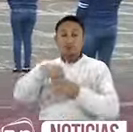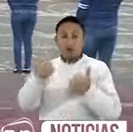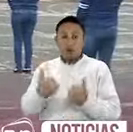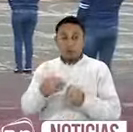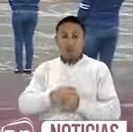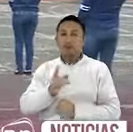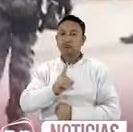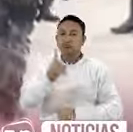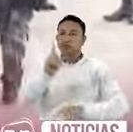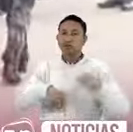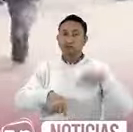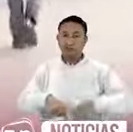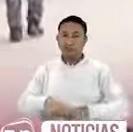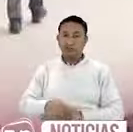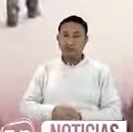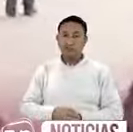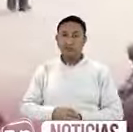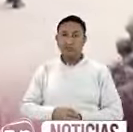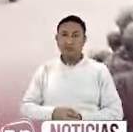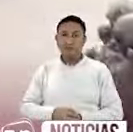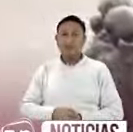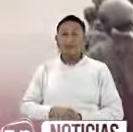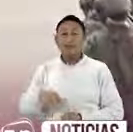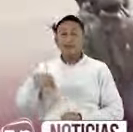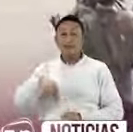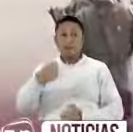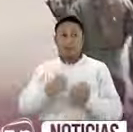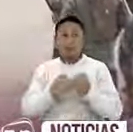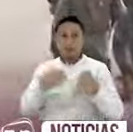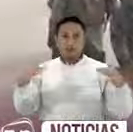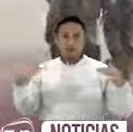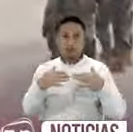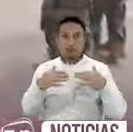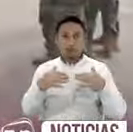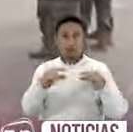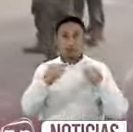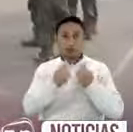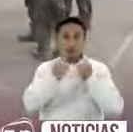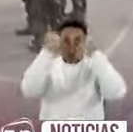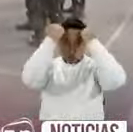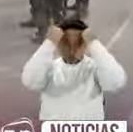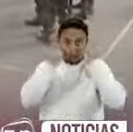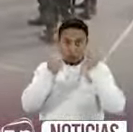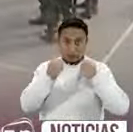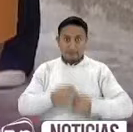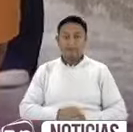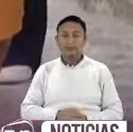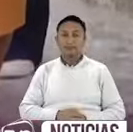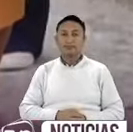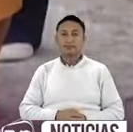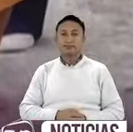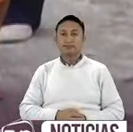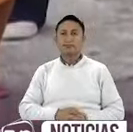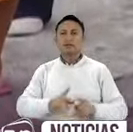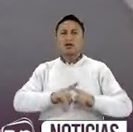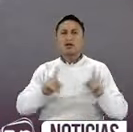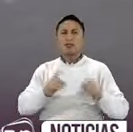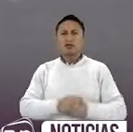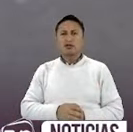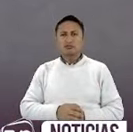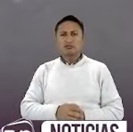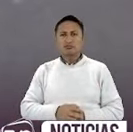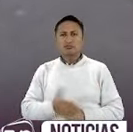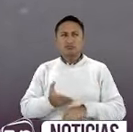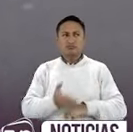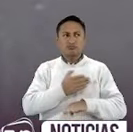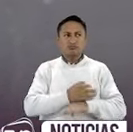es una opción para el gobierno, quien afronta un conflicto armado interno contra las bandas delincuenciales. Pero existió un plan